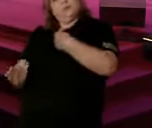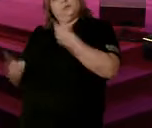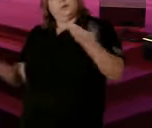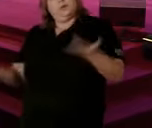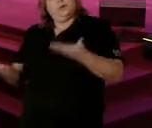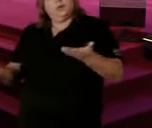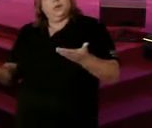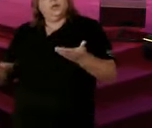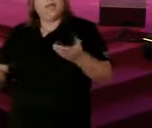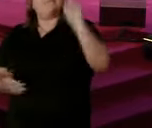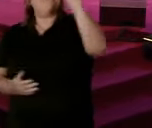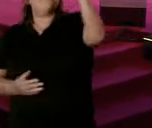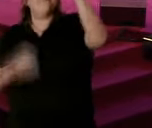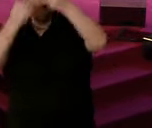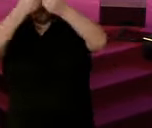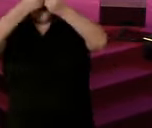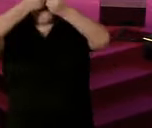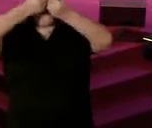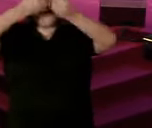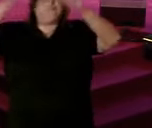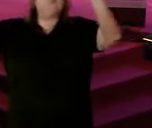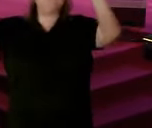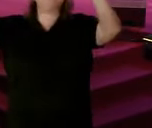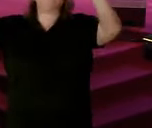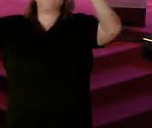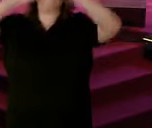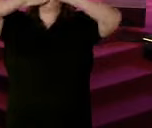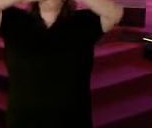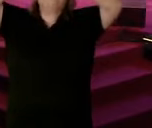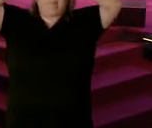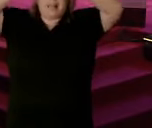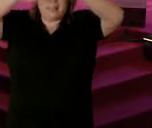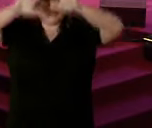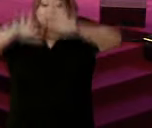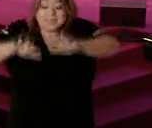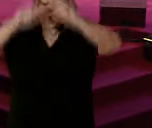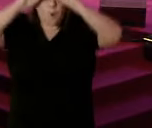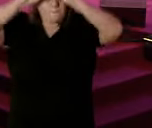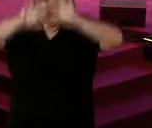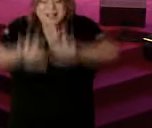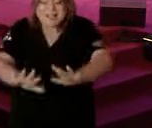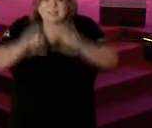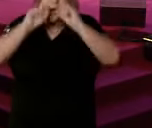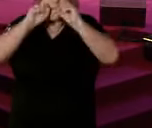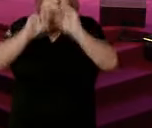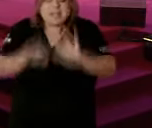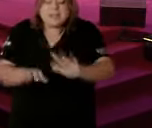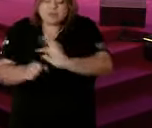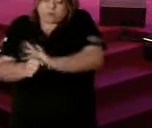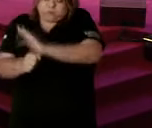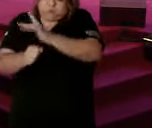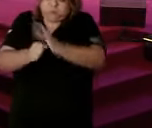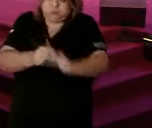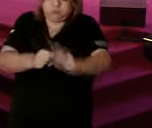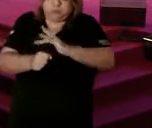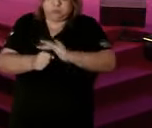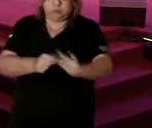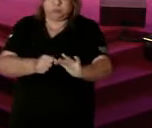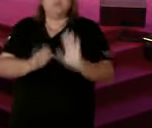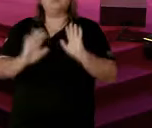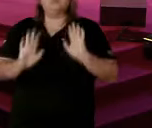Si no, os abriré la ventana de los cielos y derramaré sobre vosotros bendición hasta que sobre y abunde. Verso